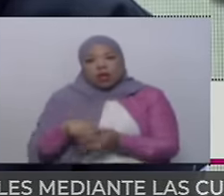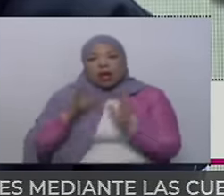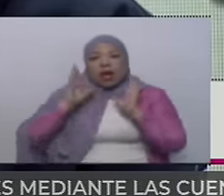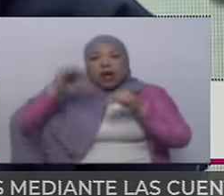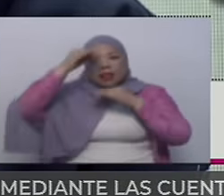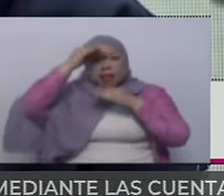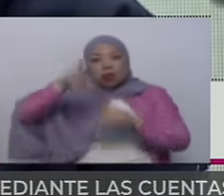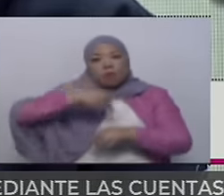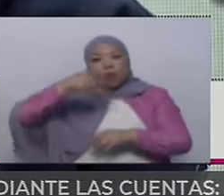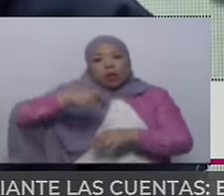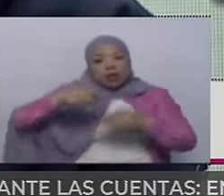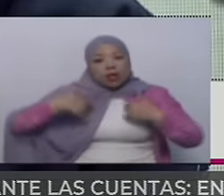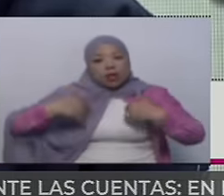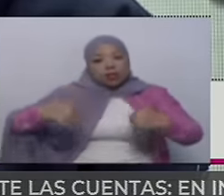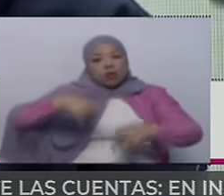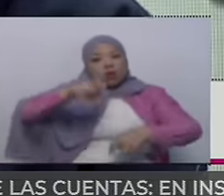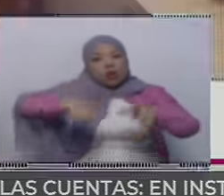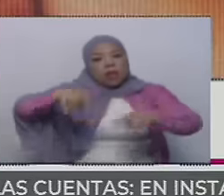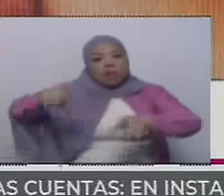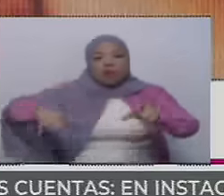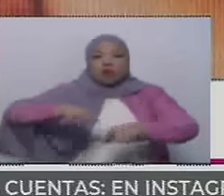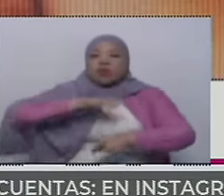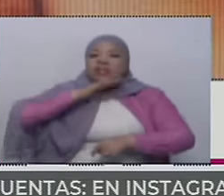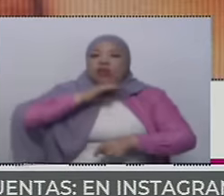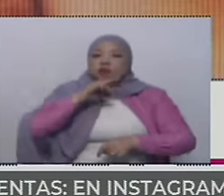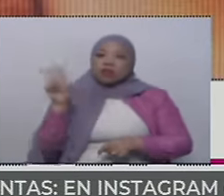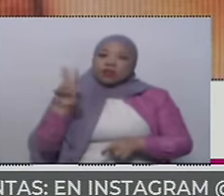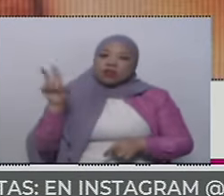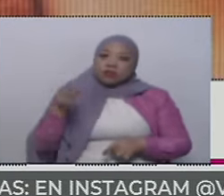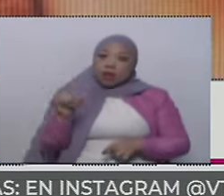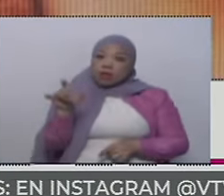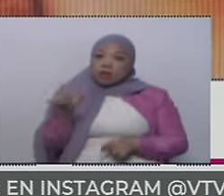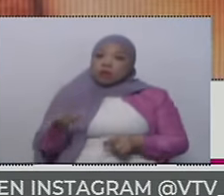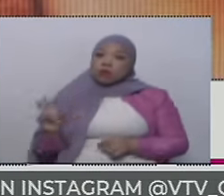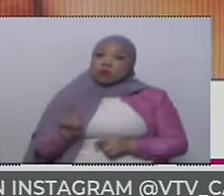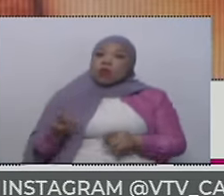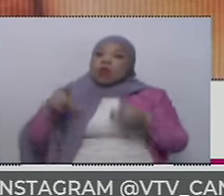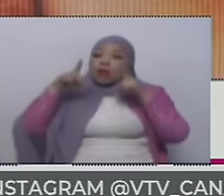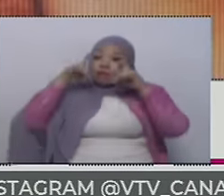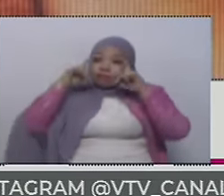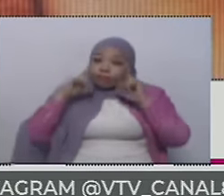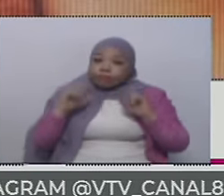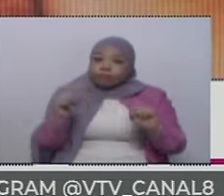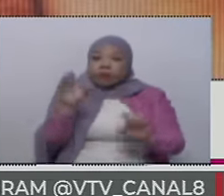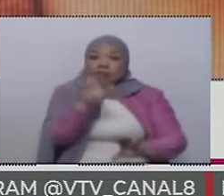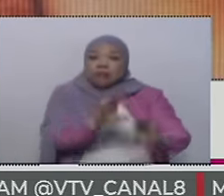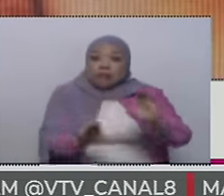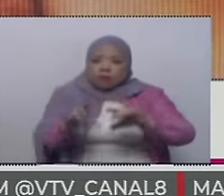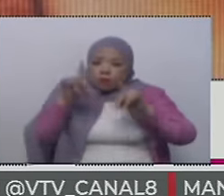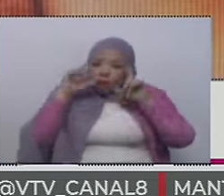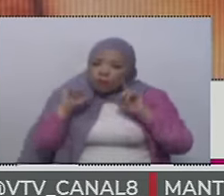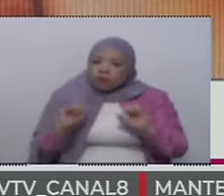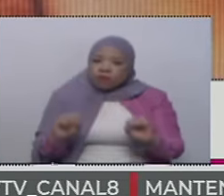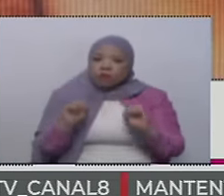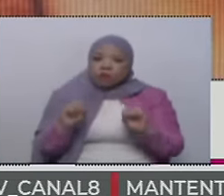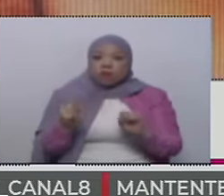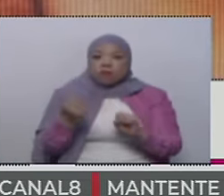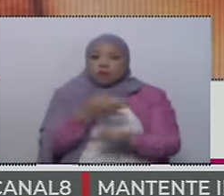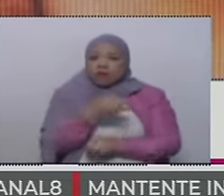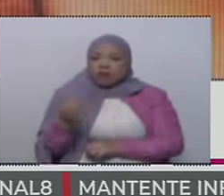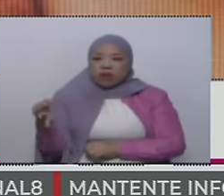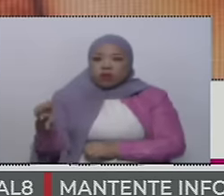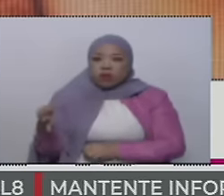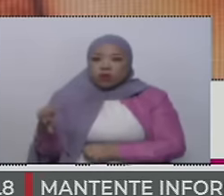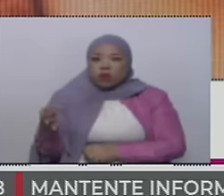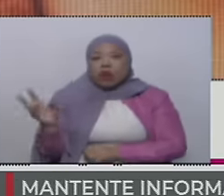la política de salud pública del país. Tenemos muy buenos especialistas, muy buenos científicos, científicas